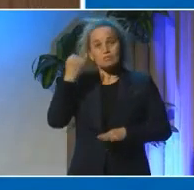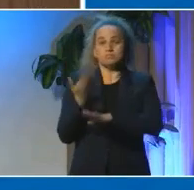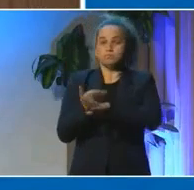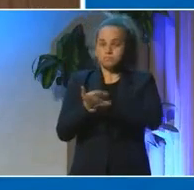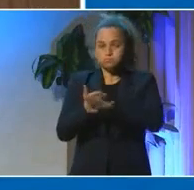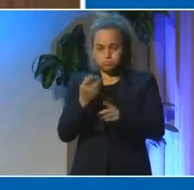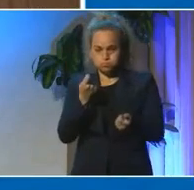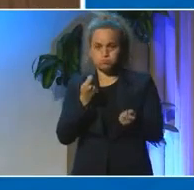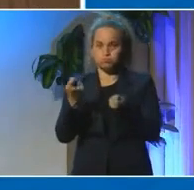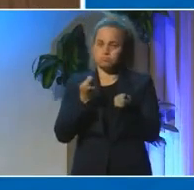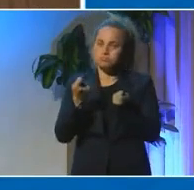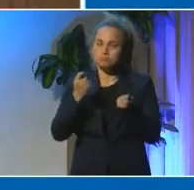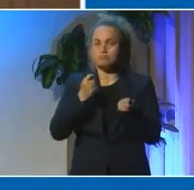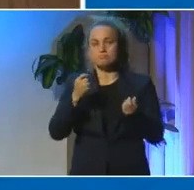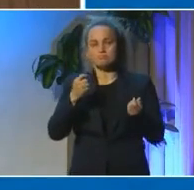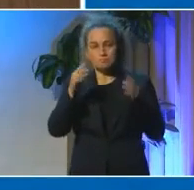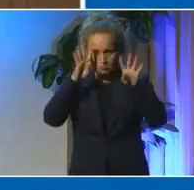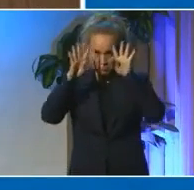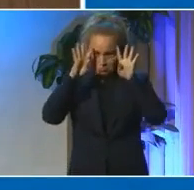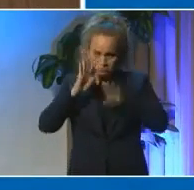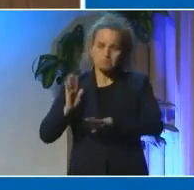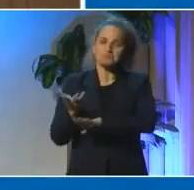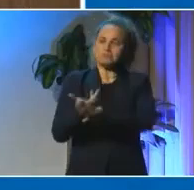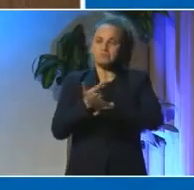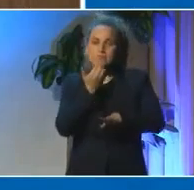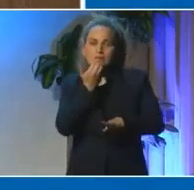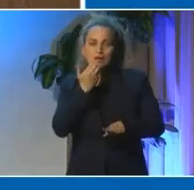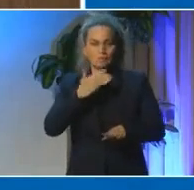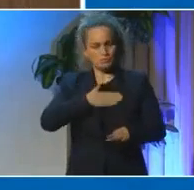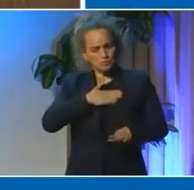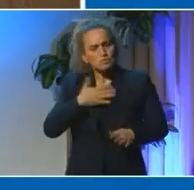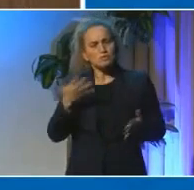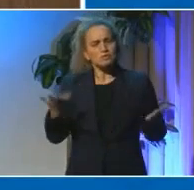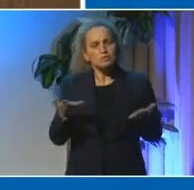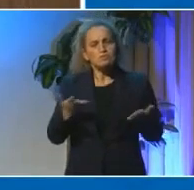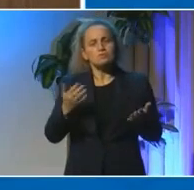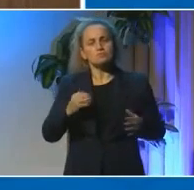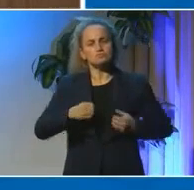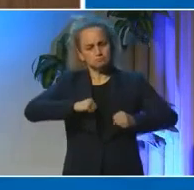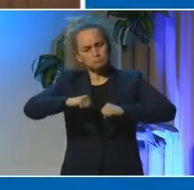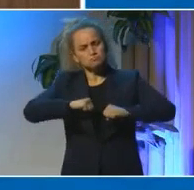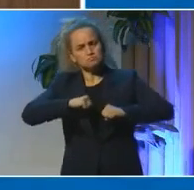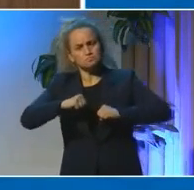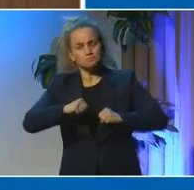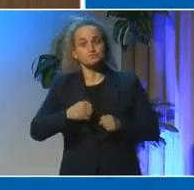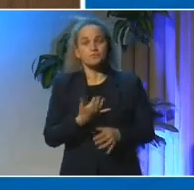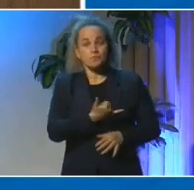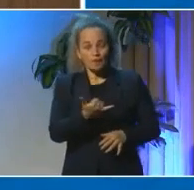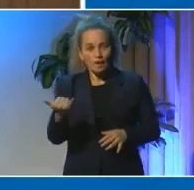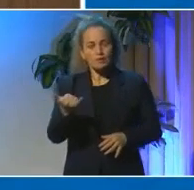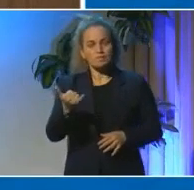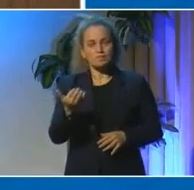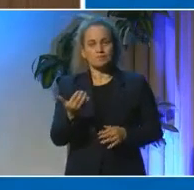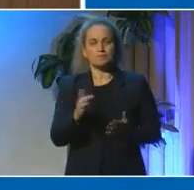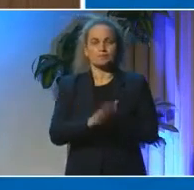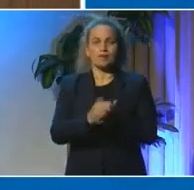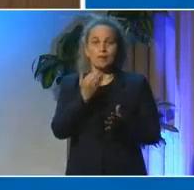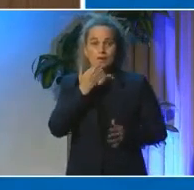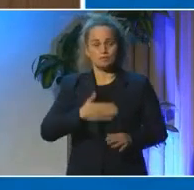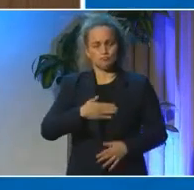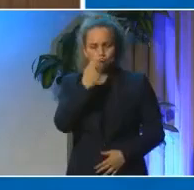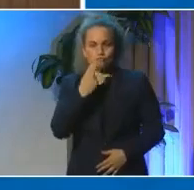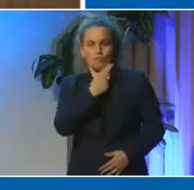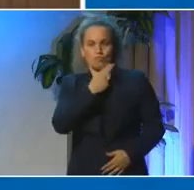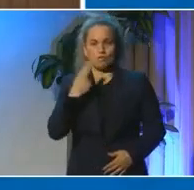innovación tecnológica trae muchos retos también en cómo yo quiero llegar de una manera que ahí Ahí es donde llegamos desde el nacimiento con un compromiso